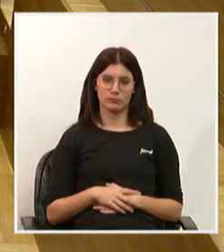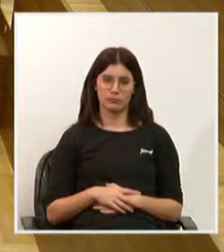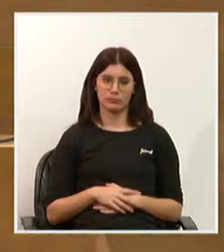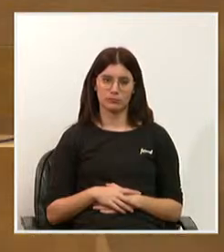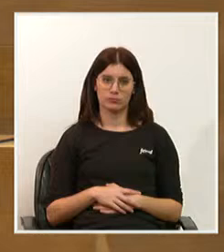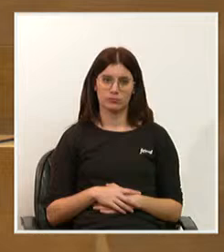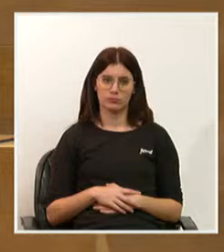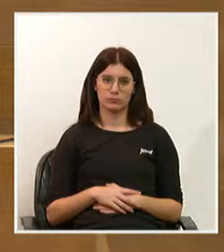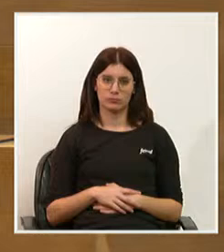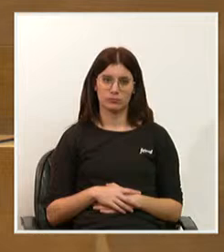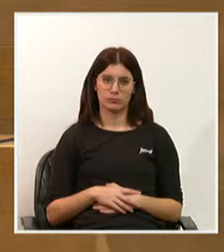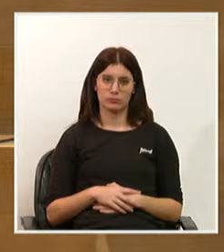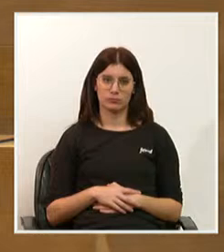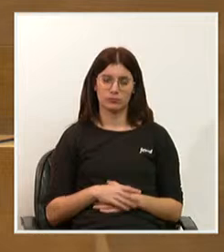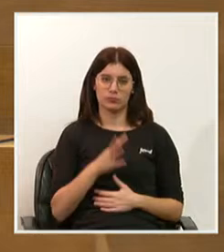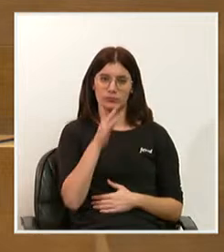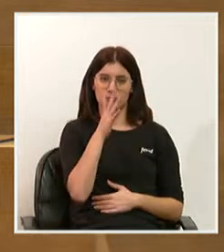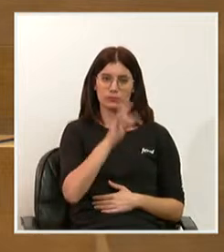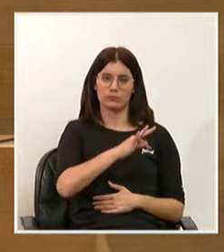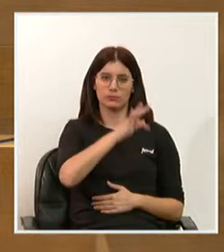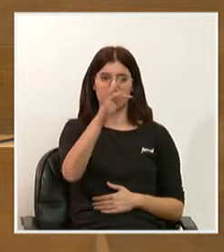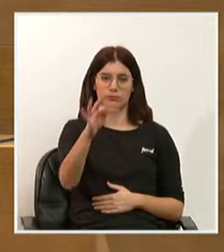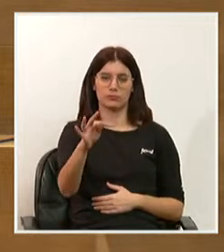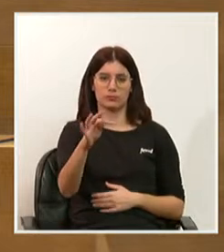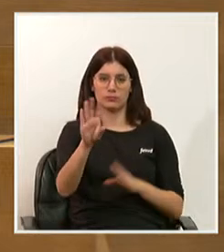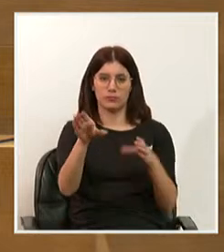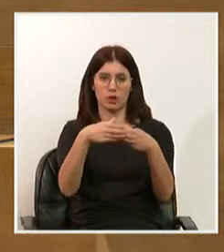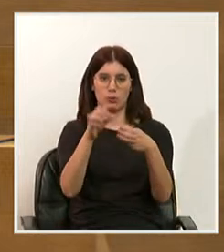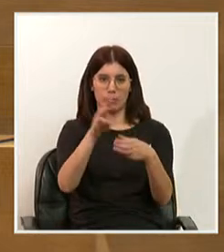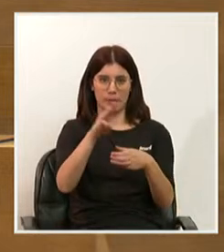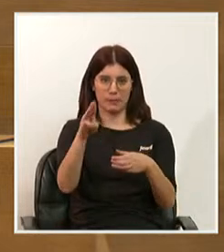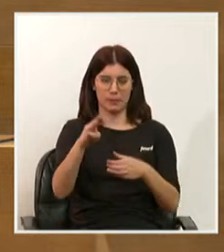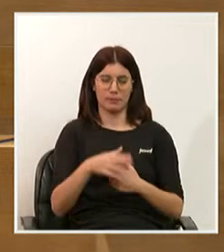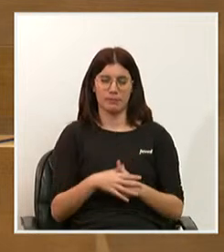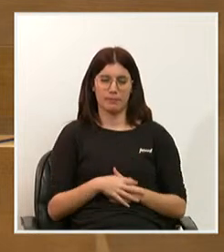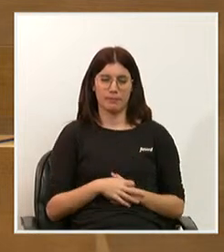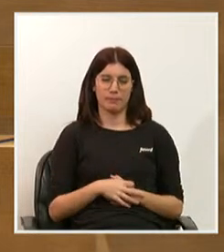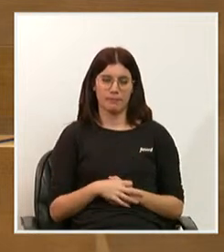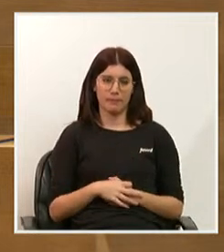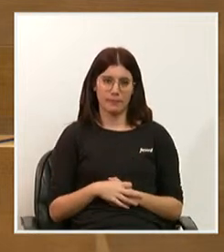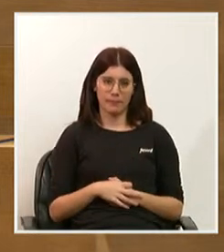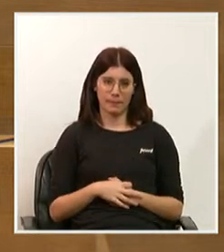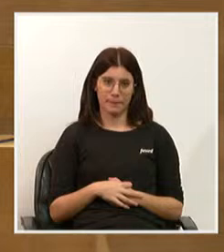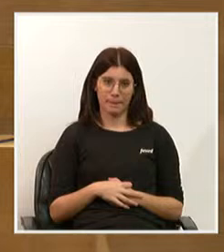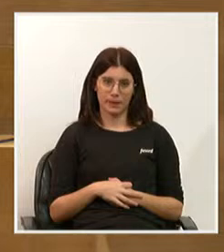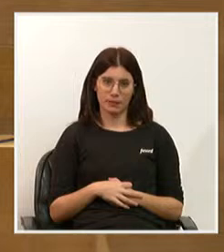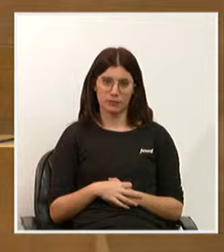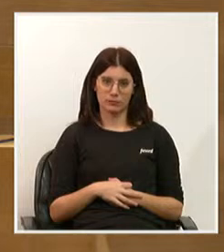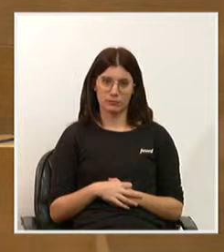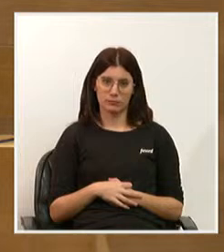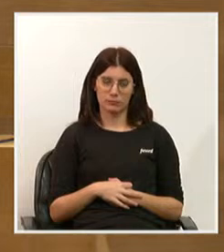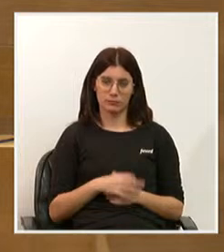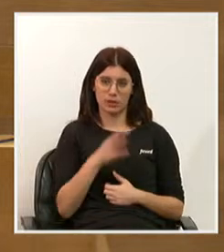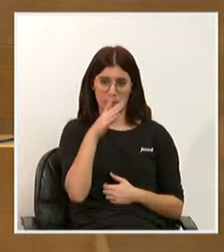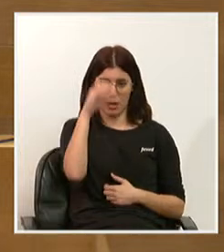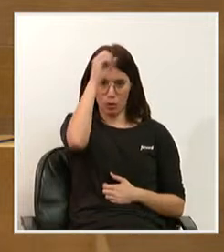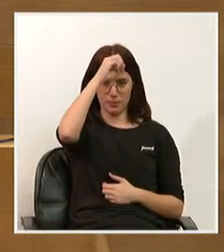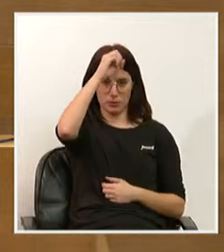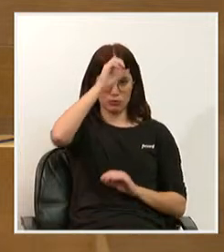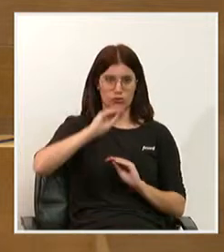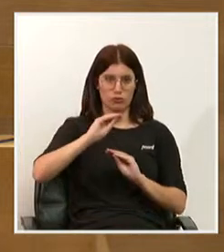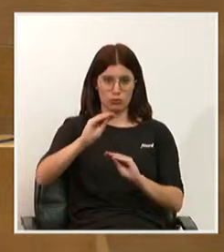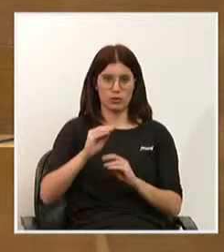Pascual por parte del grupo popular para fijar posición